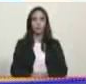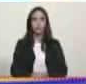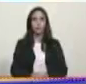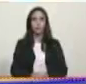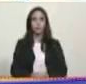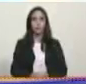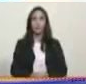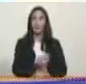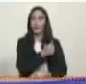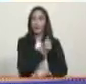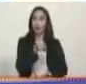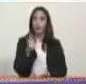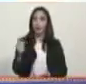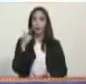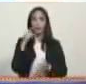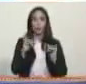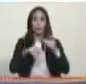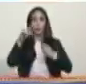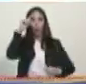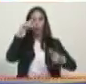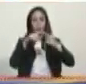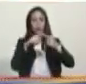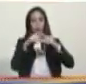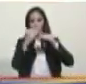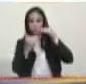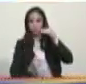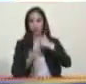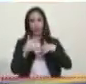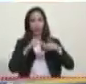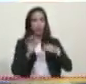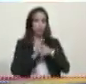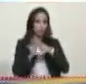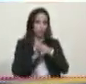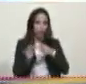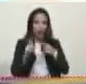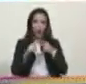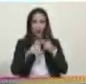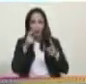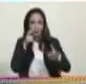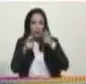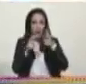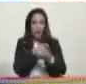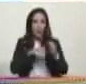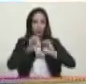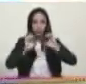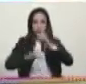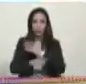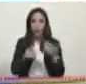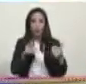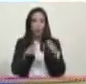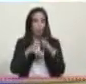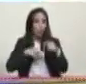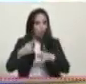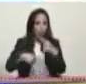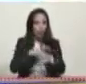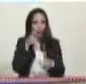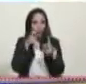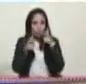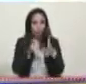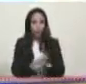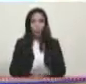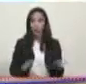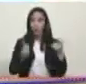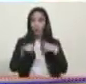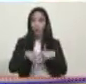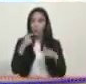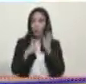de los vértices debe funcionar, debe ser supervisado a diario. Y el cruce de los 7 vértices deben dar el